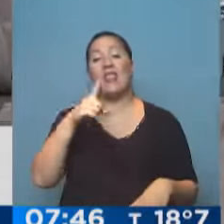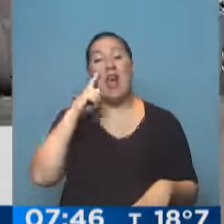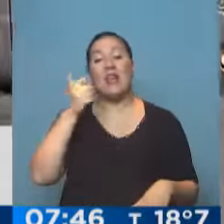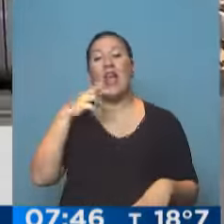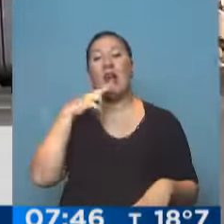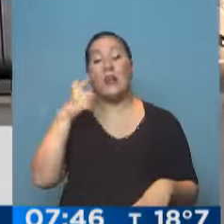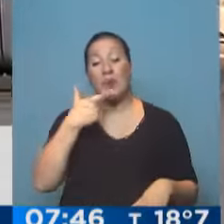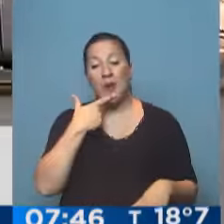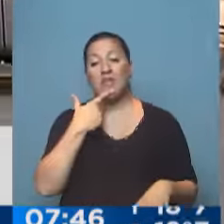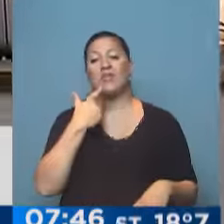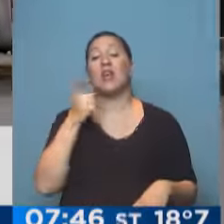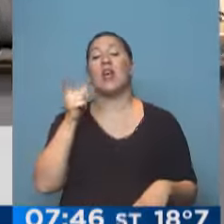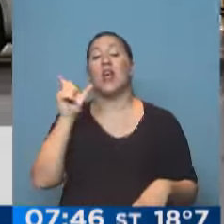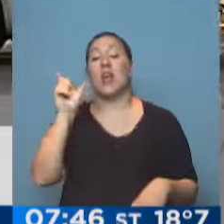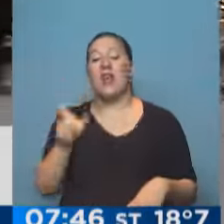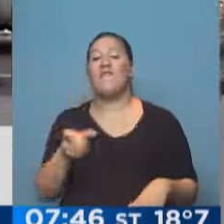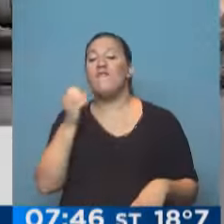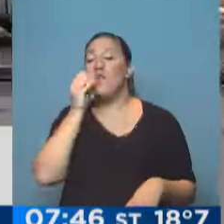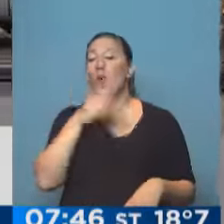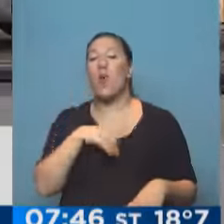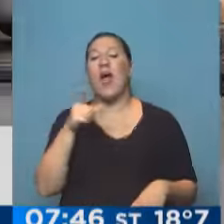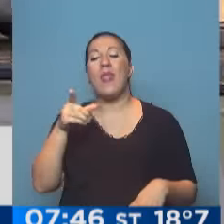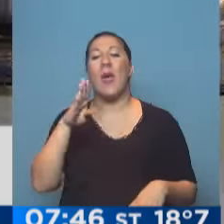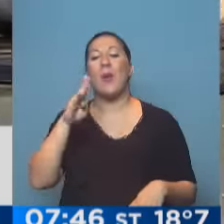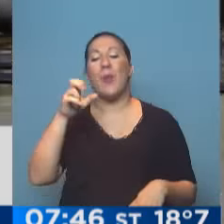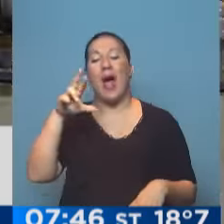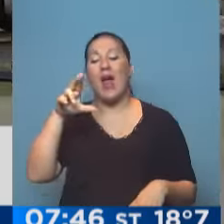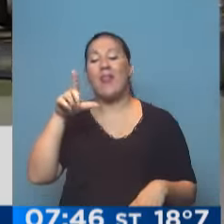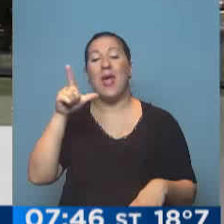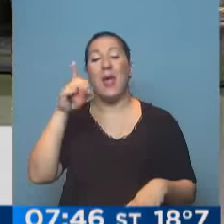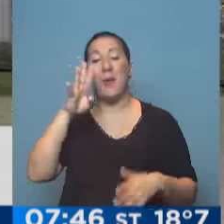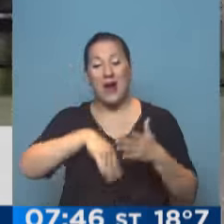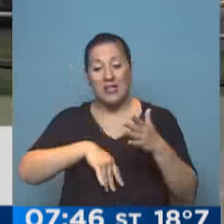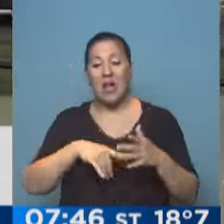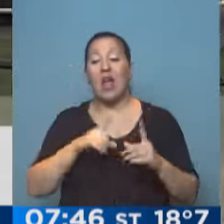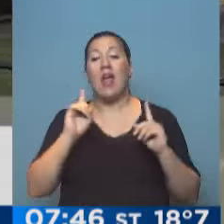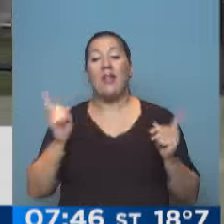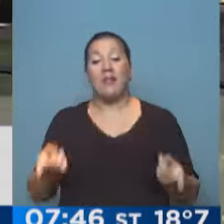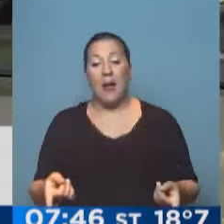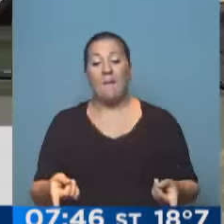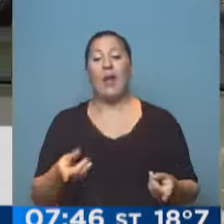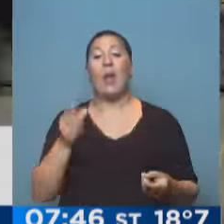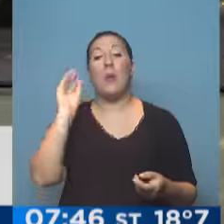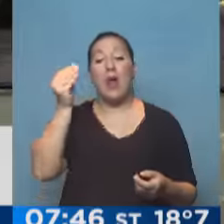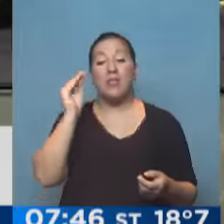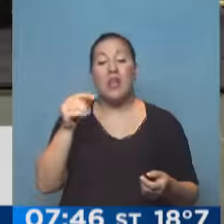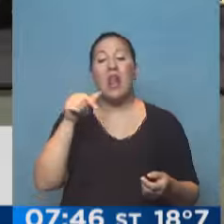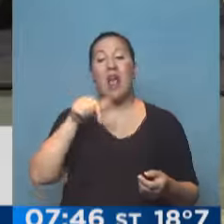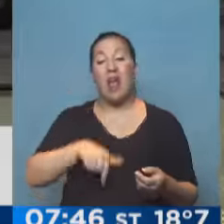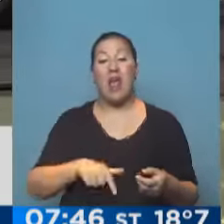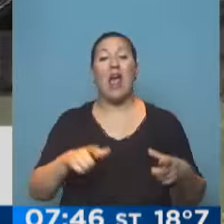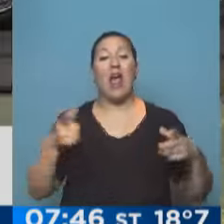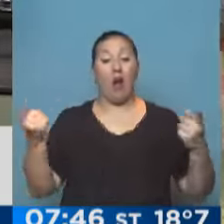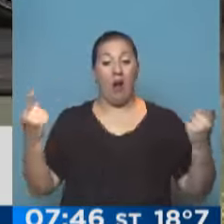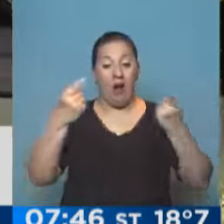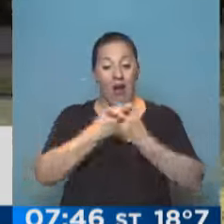figura del Barça, William del Chelsea y Douglas Costa del Bayern Múnich. Brasil que va a estar en el Estadio